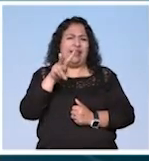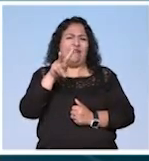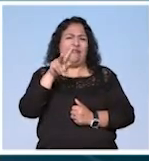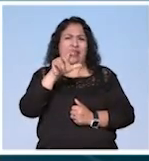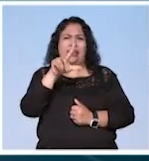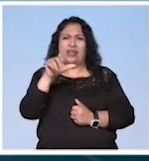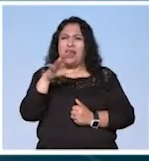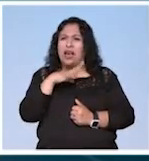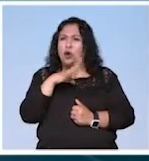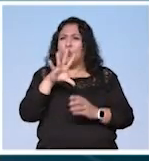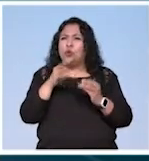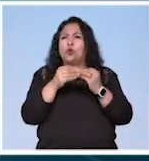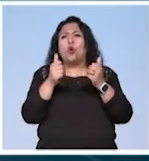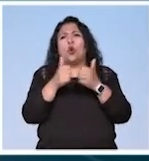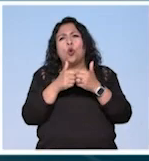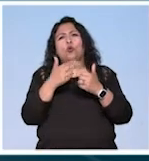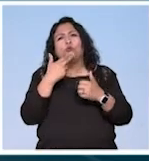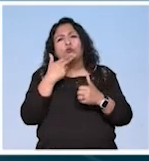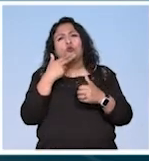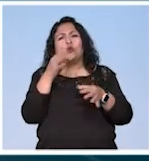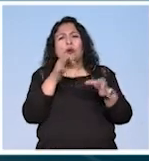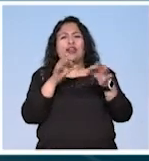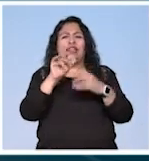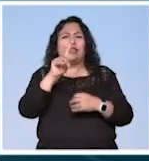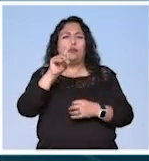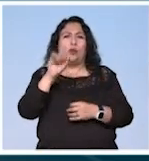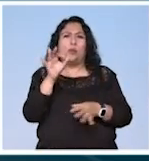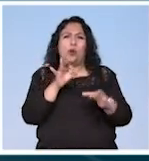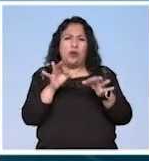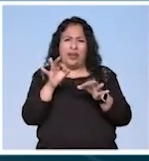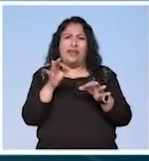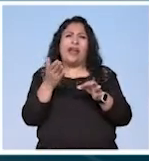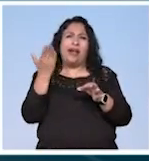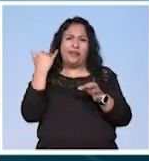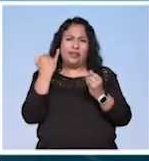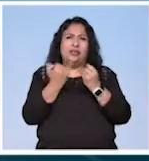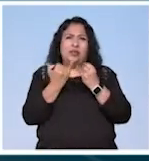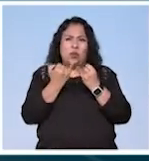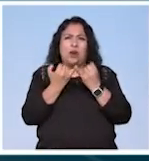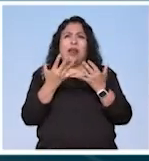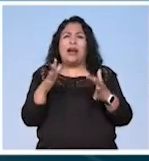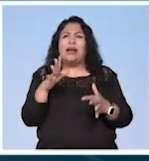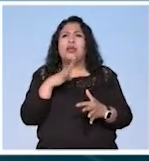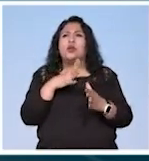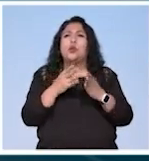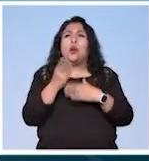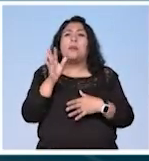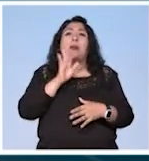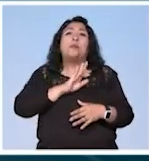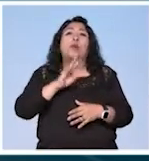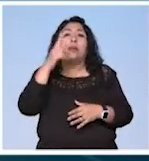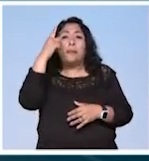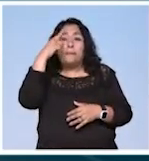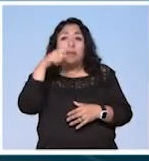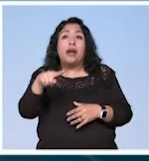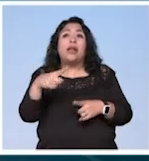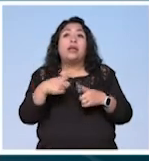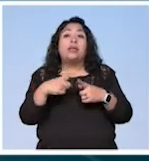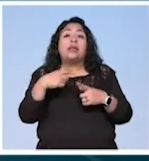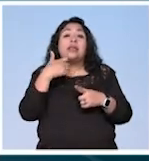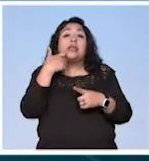vuelto junto con el mercado de las criptomonedas que ya venía arrastrándose una nueva posibilidad para los